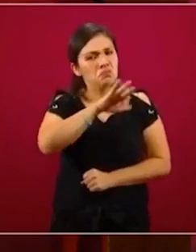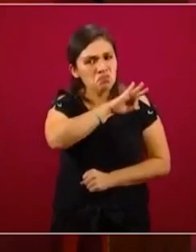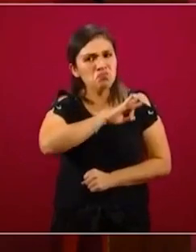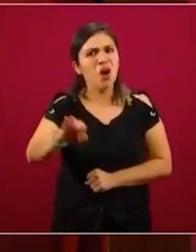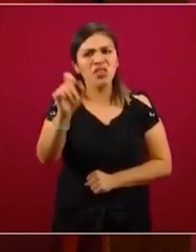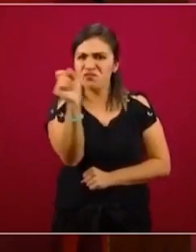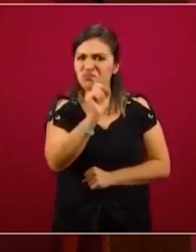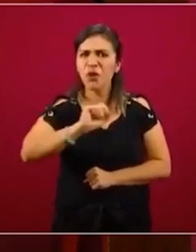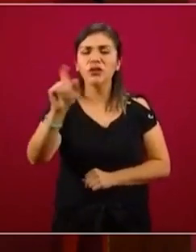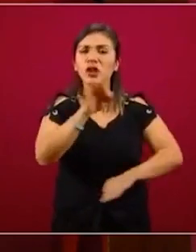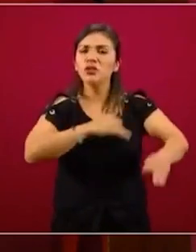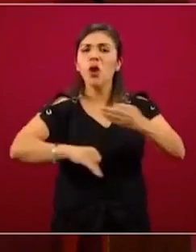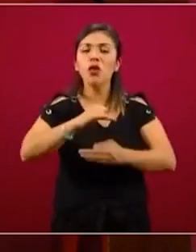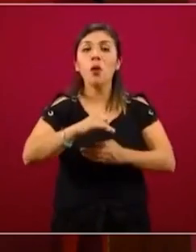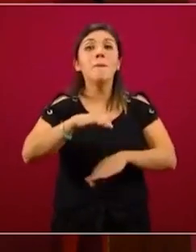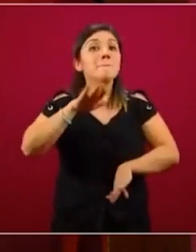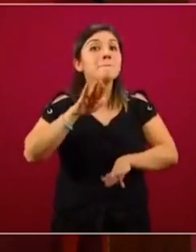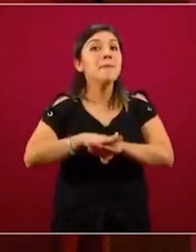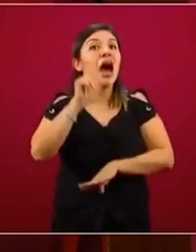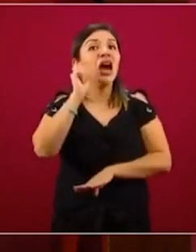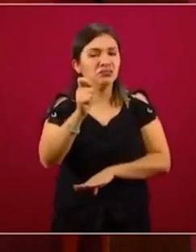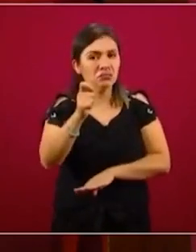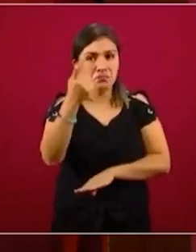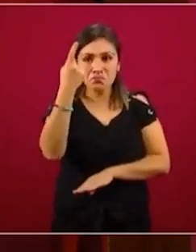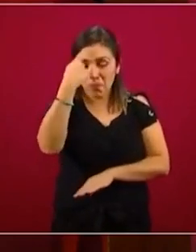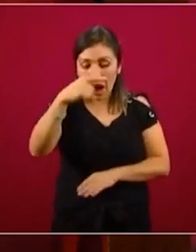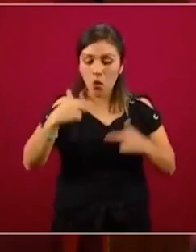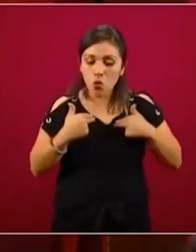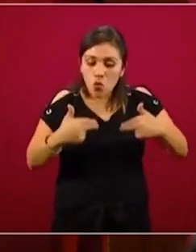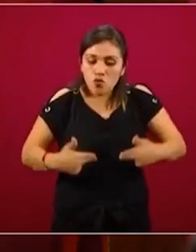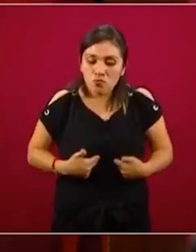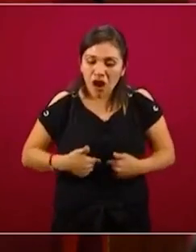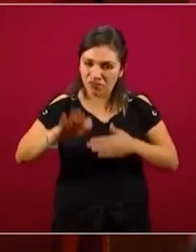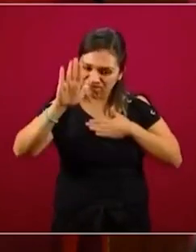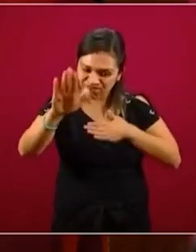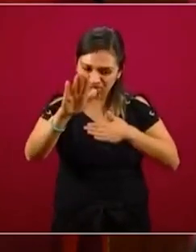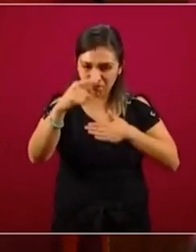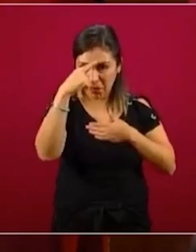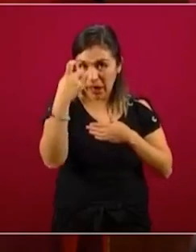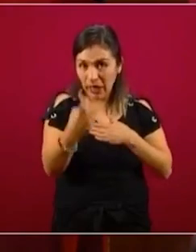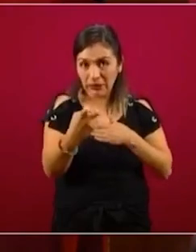del profesionalismo, pero sobre todo con el compromiso humano que tiene este personal.